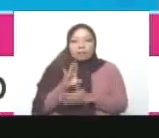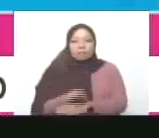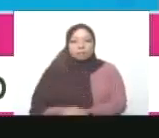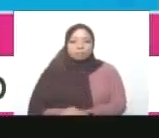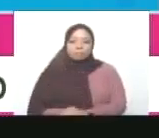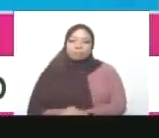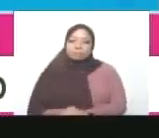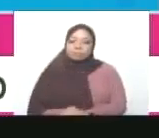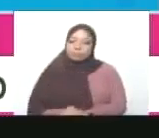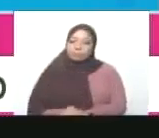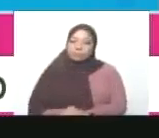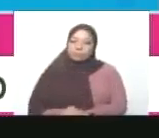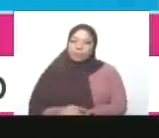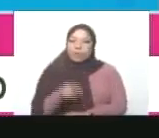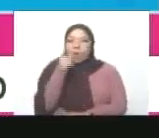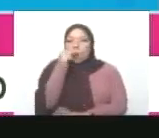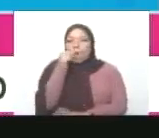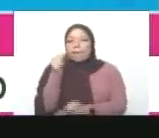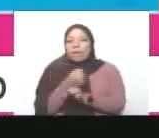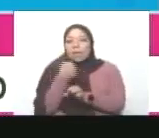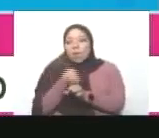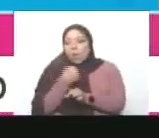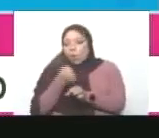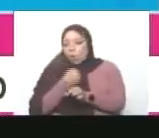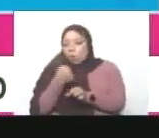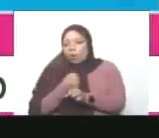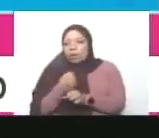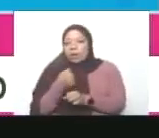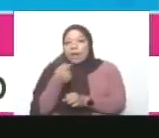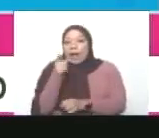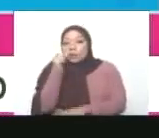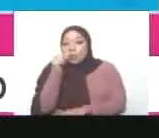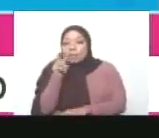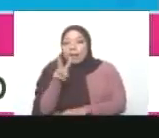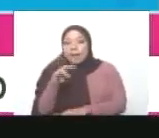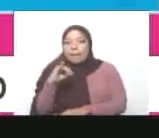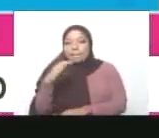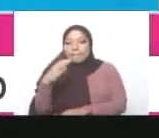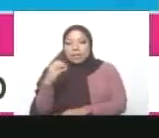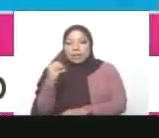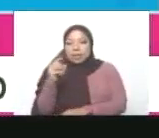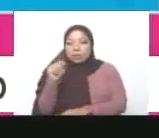y hombre de trabajo, Víctor Clark. ¿Qué me dices, Víctor?